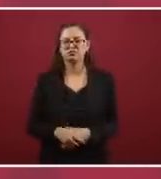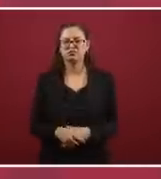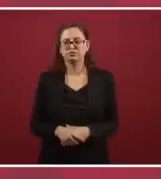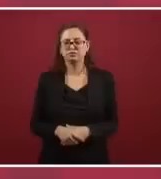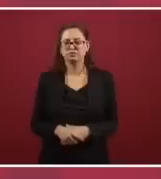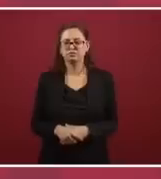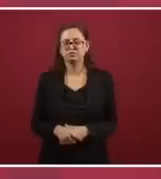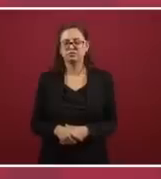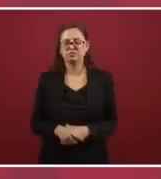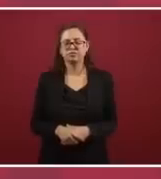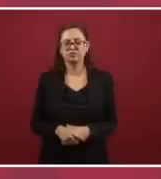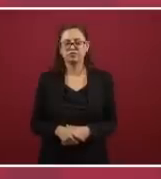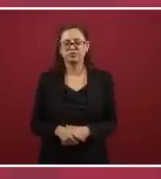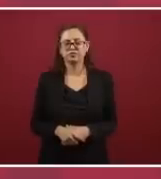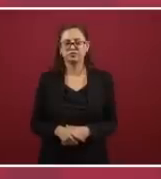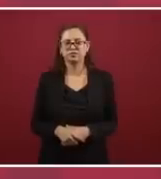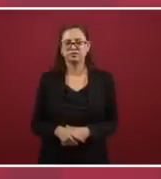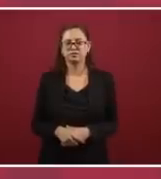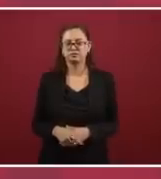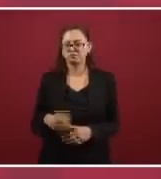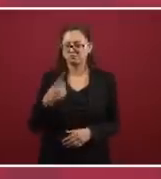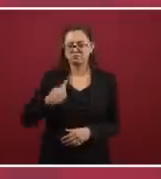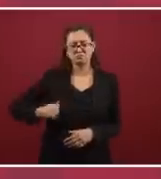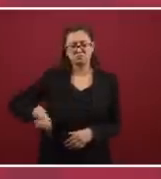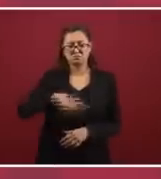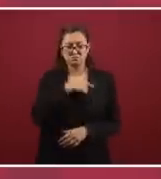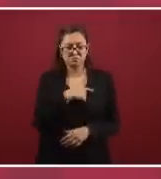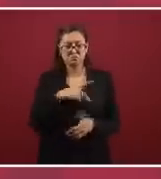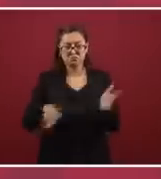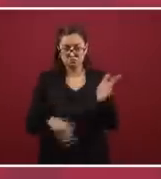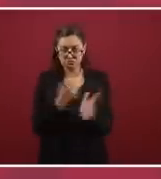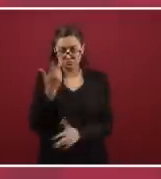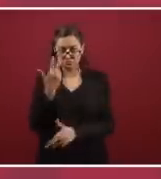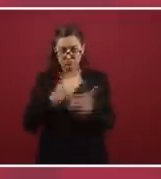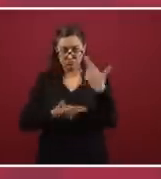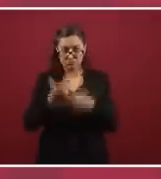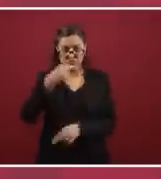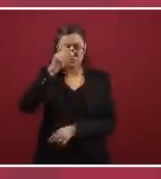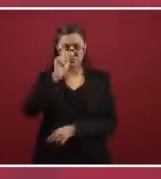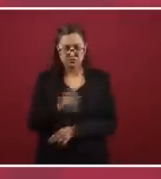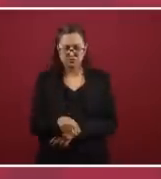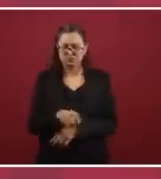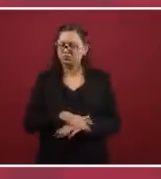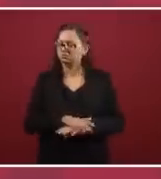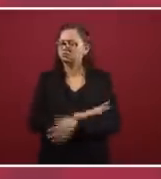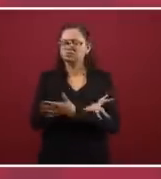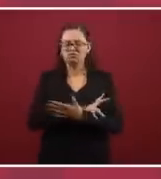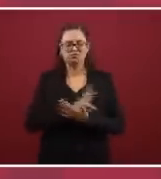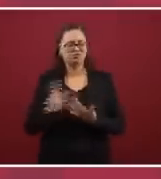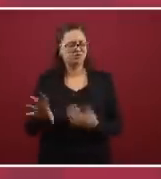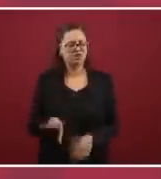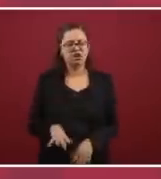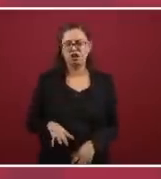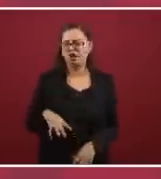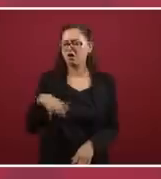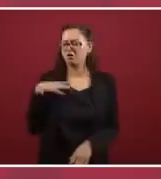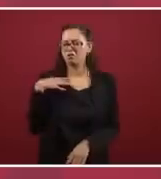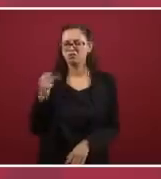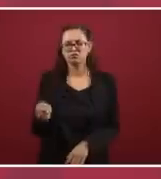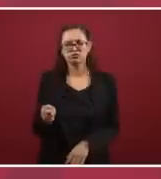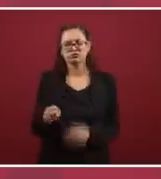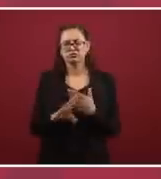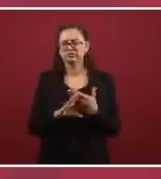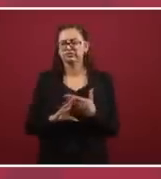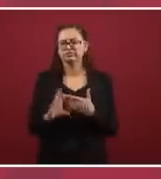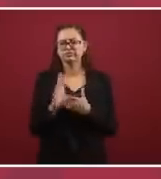No vamos a ceder. Fue un exceso, un abuso, y todo